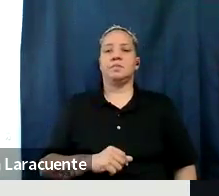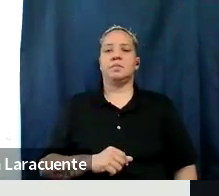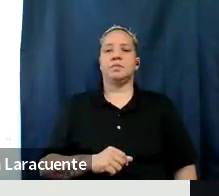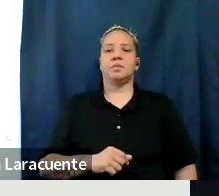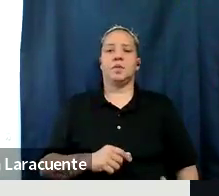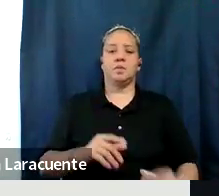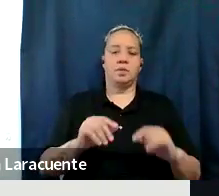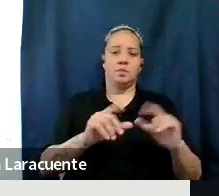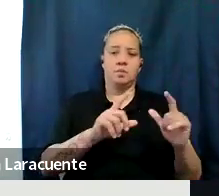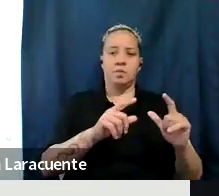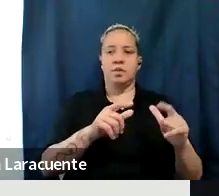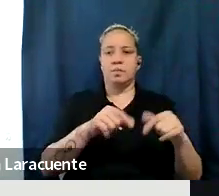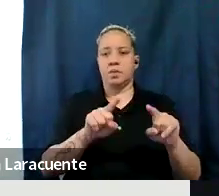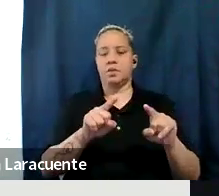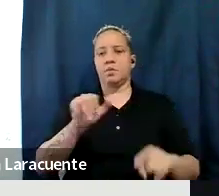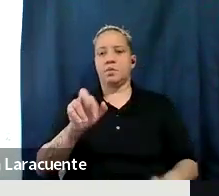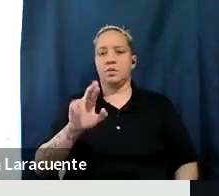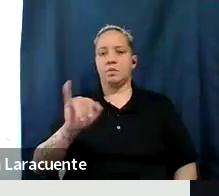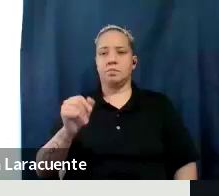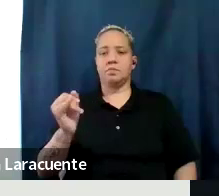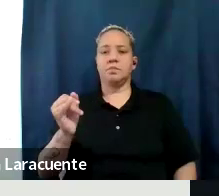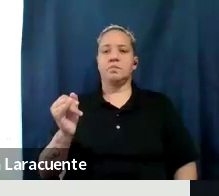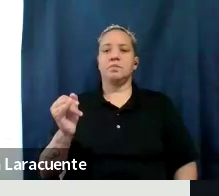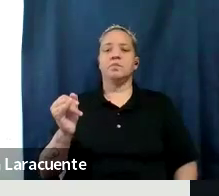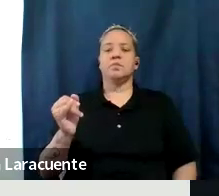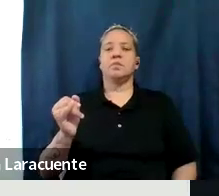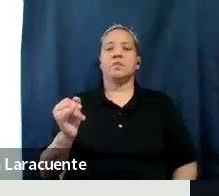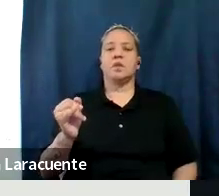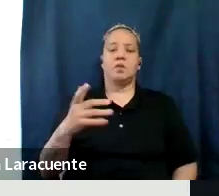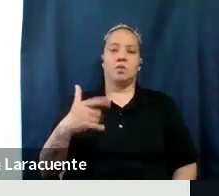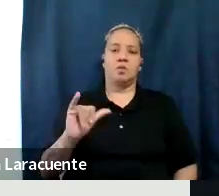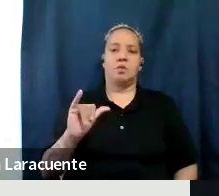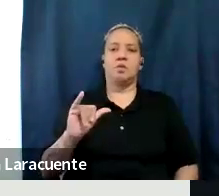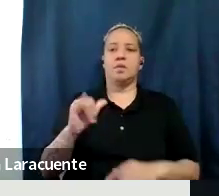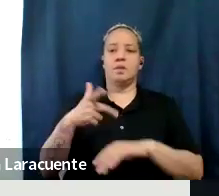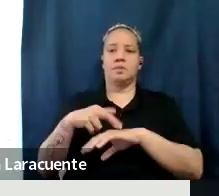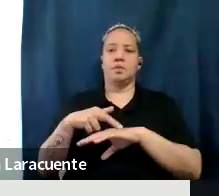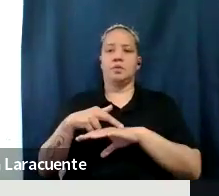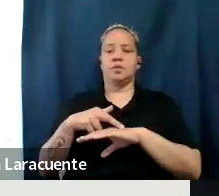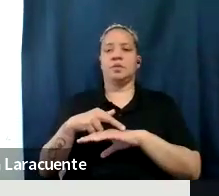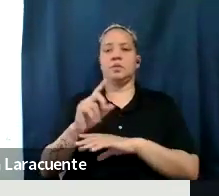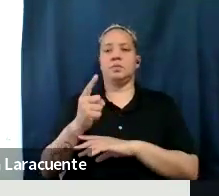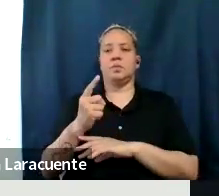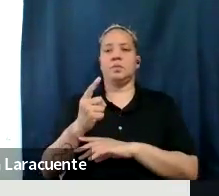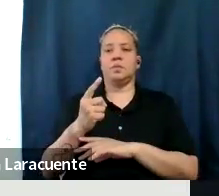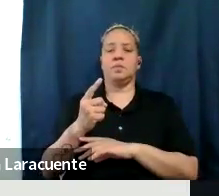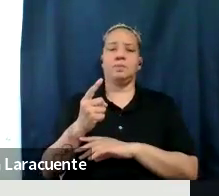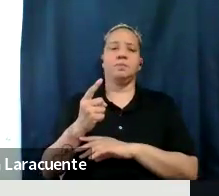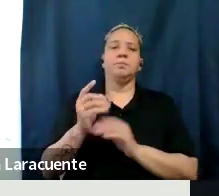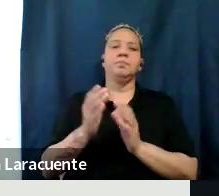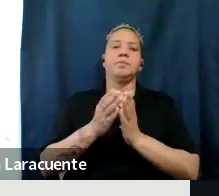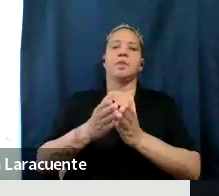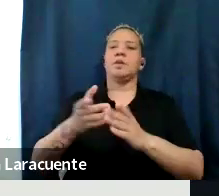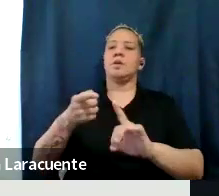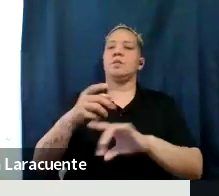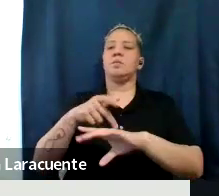publicado mientras Juan Ramón Jiménez está todavía en la isla en ese primer viaje a Puerto Rico.